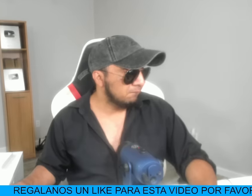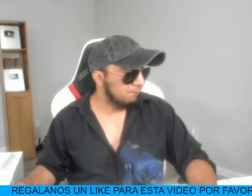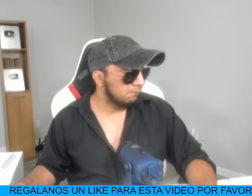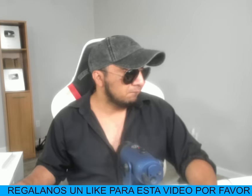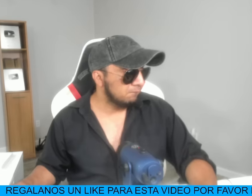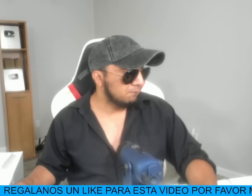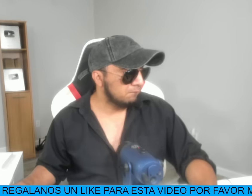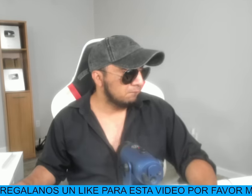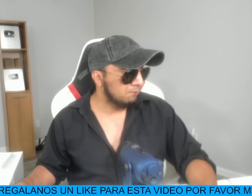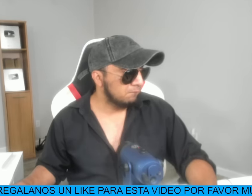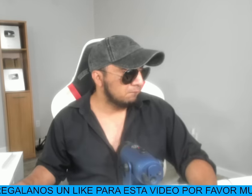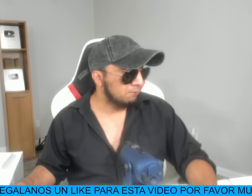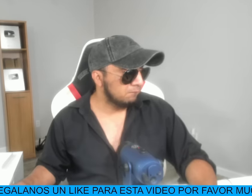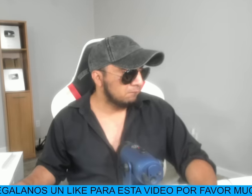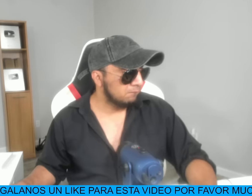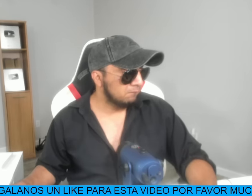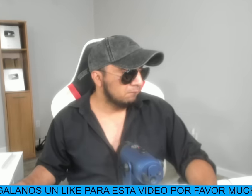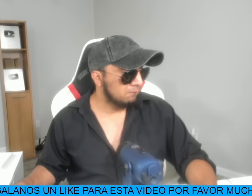tenemos horas de estar escuchando.